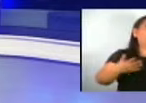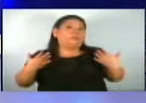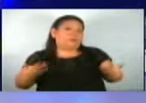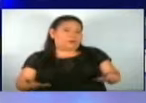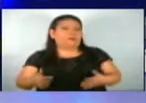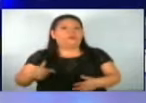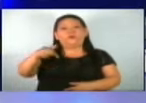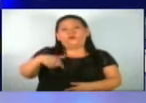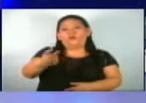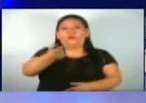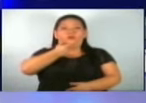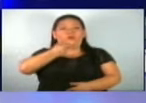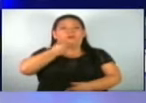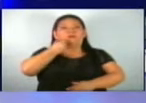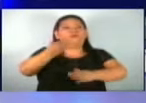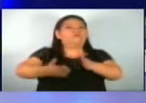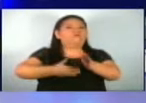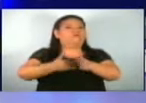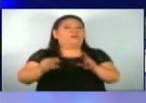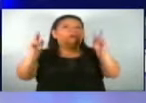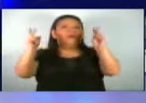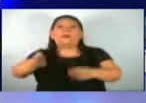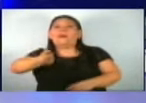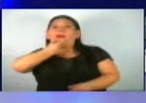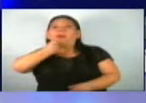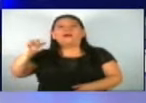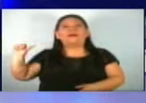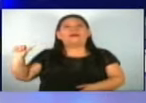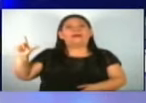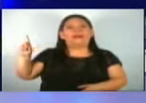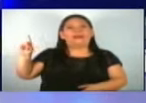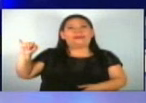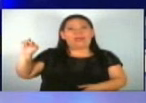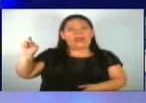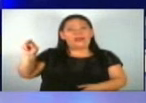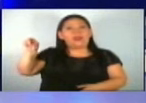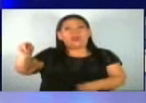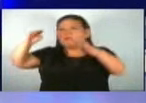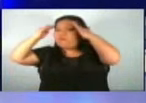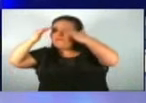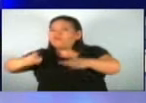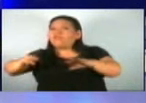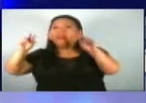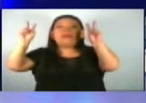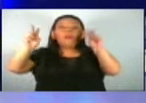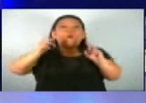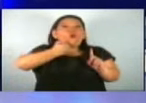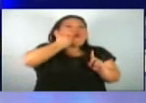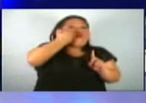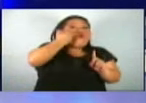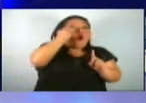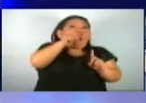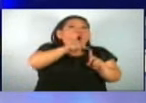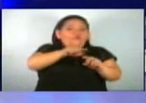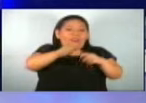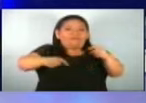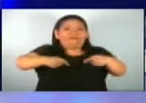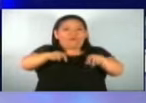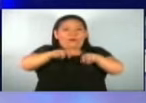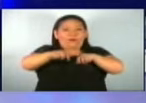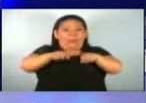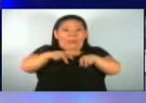Iniciamos con el detalle de la información con el periodista Aldair Tadeo. Él ha dado seguimiento al rescate de un joven que quedó atrapado en